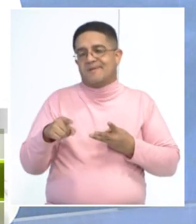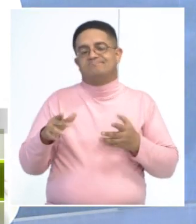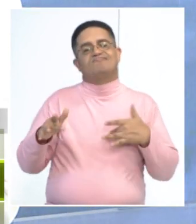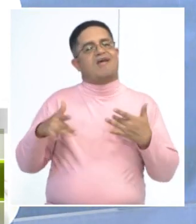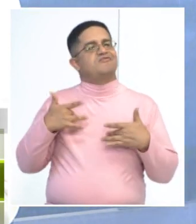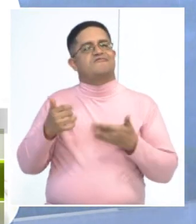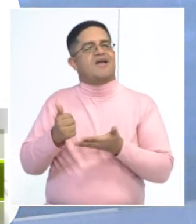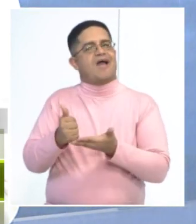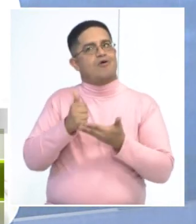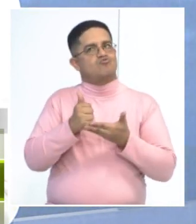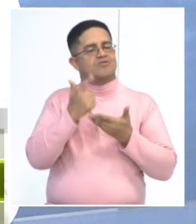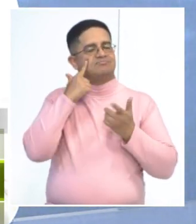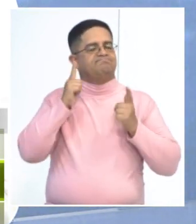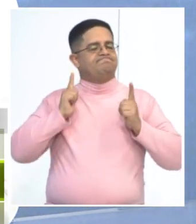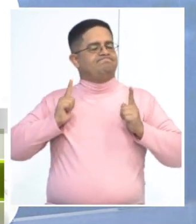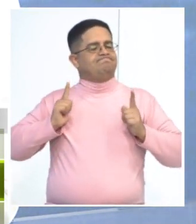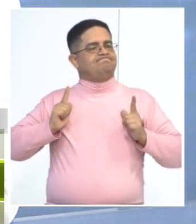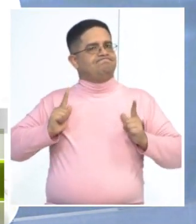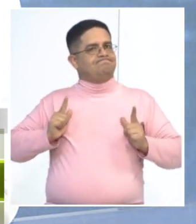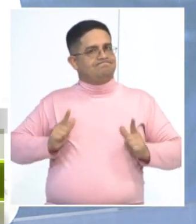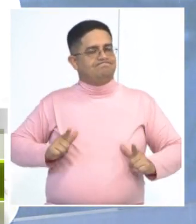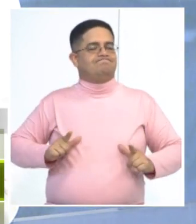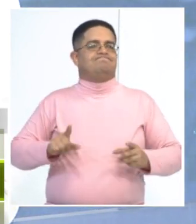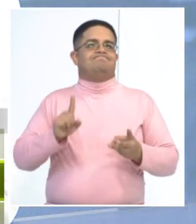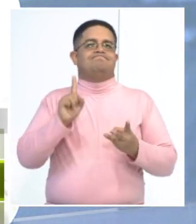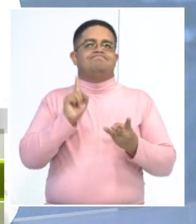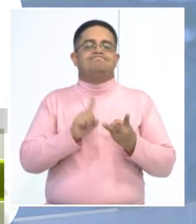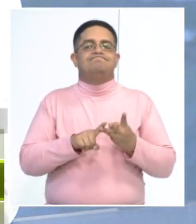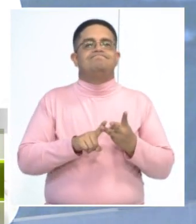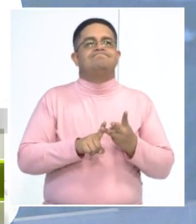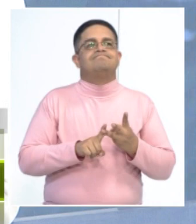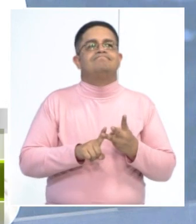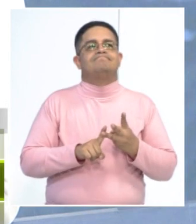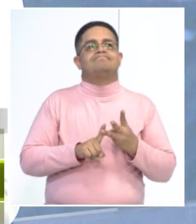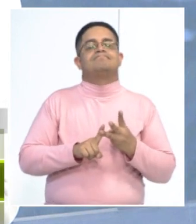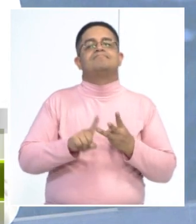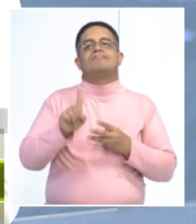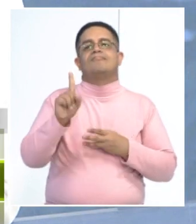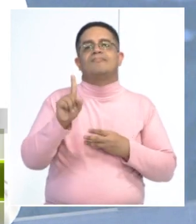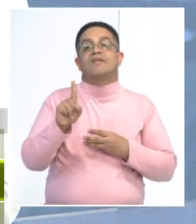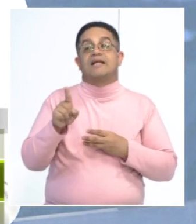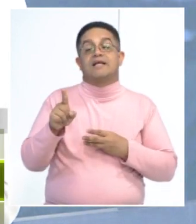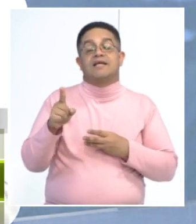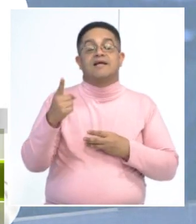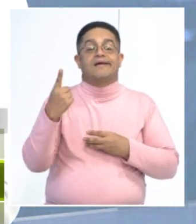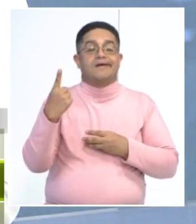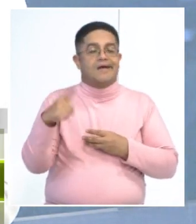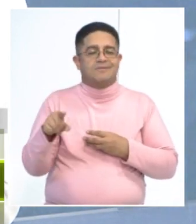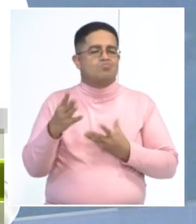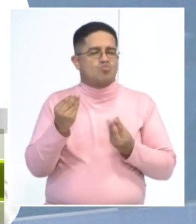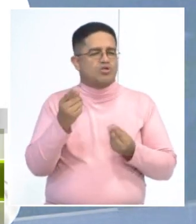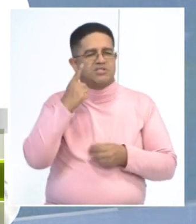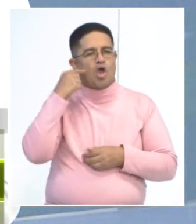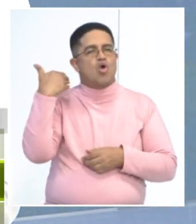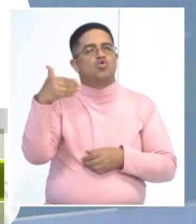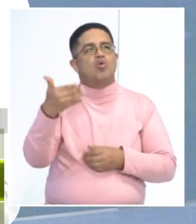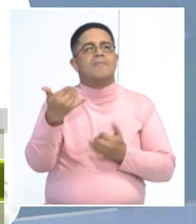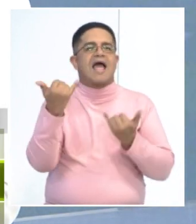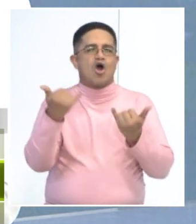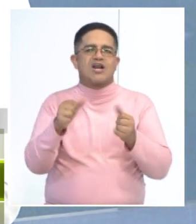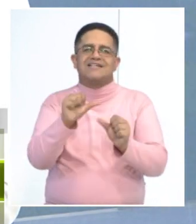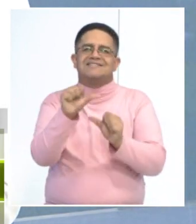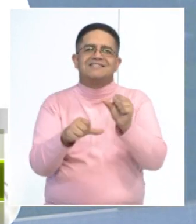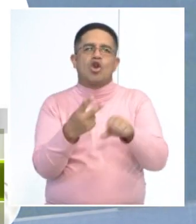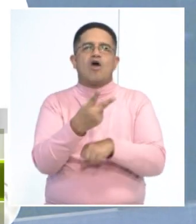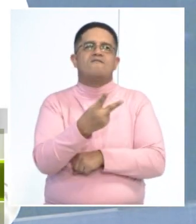a relajarnos y a recrearnos de manera productiva y positiva. Tenemos muchos hábitos que hoy en día en este siglo XXI